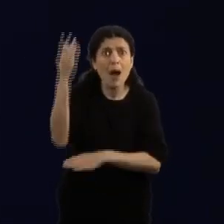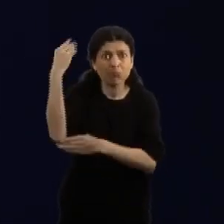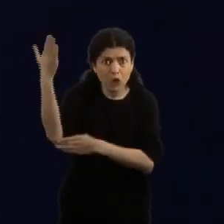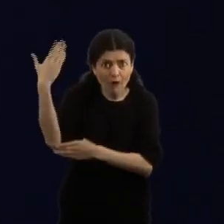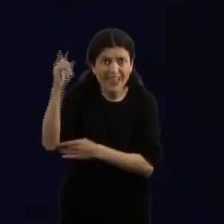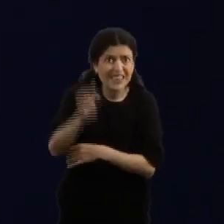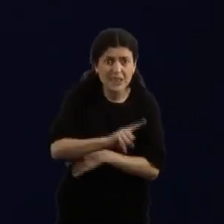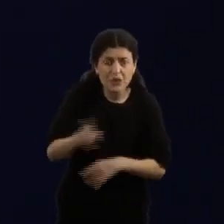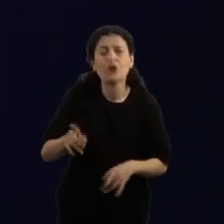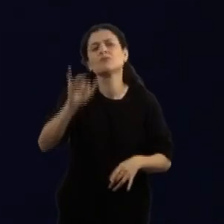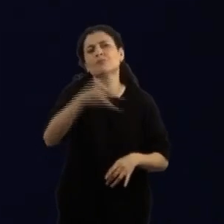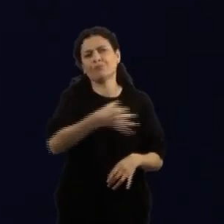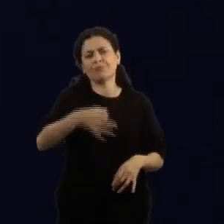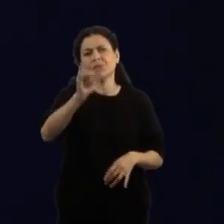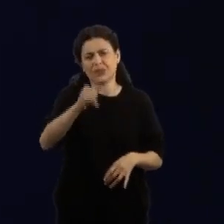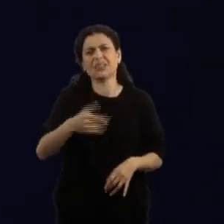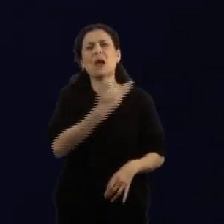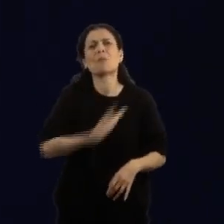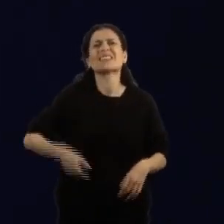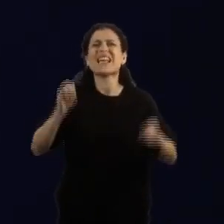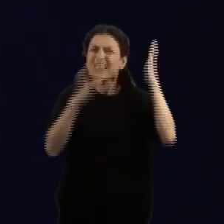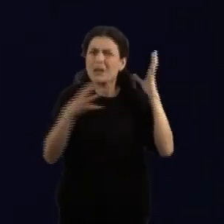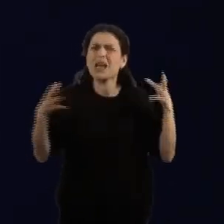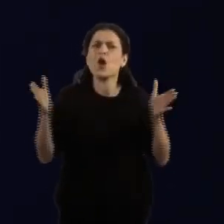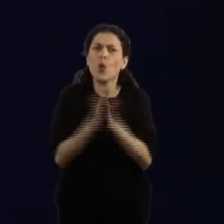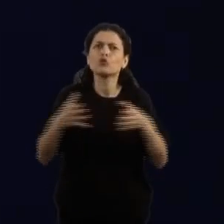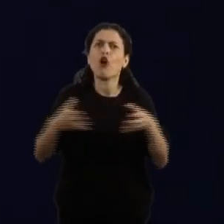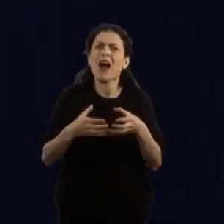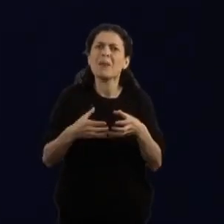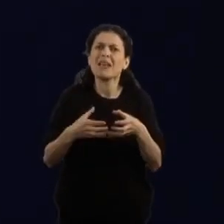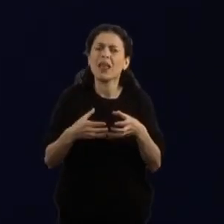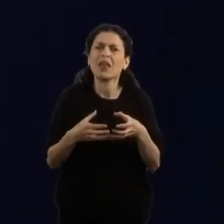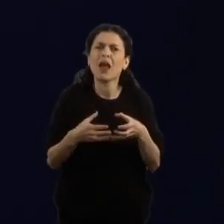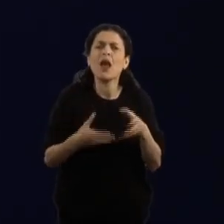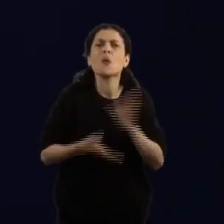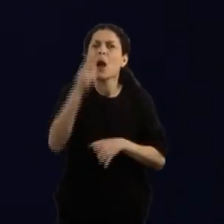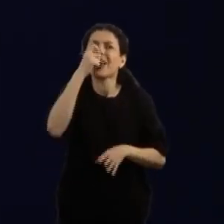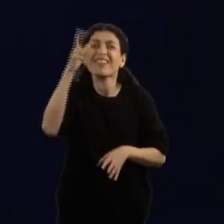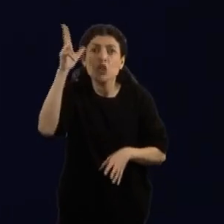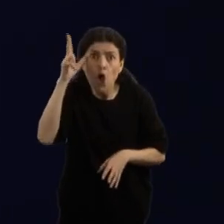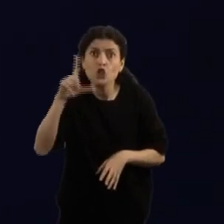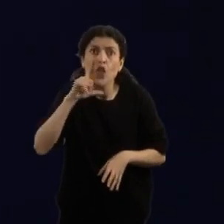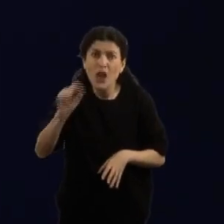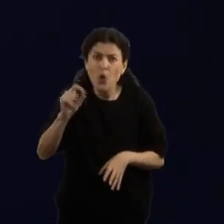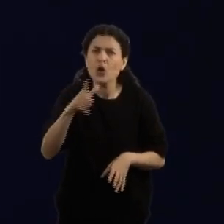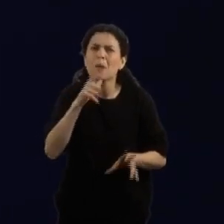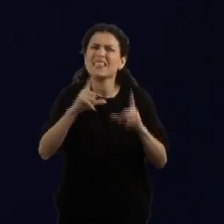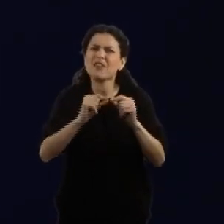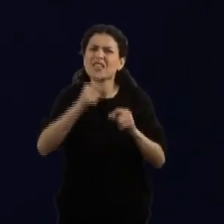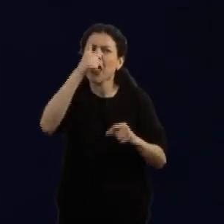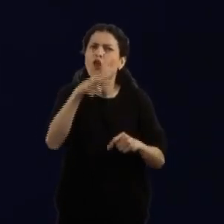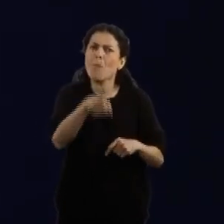a estar, él y parte de su gabinete, el 28 de julio, que es domingo.